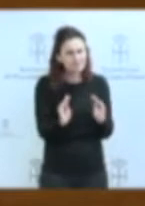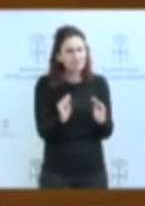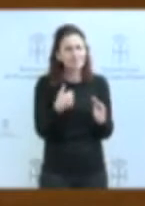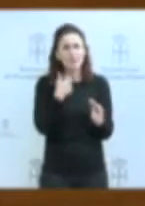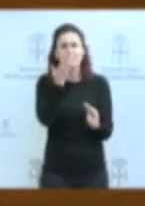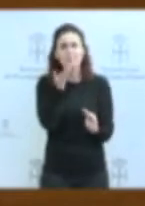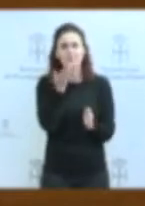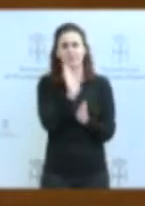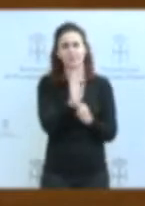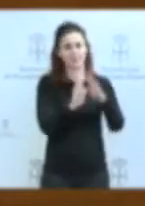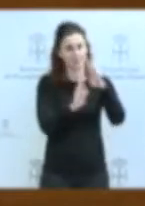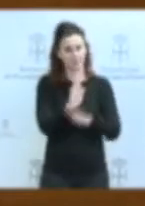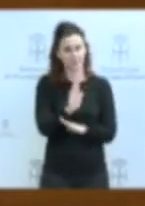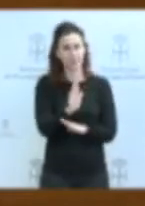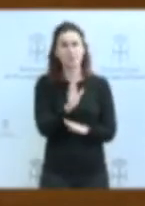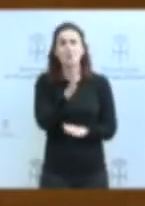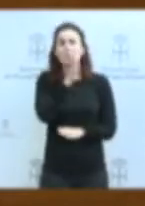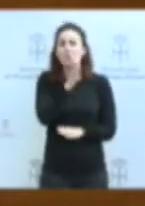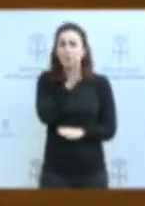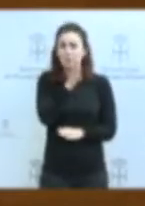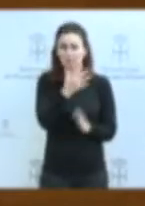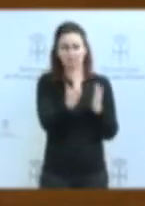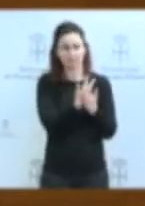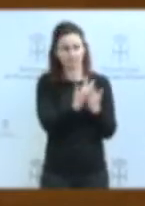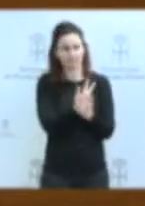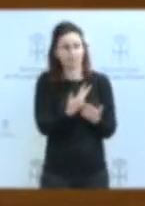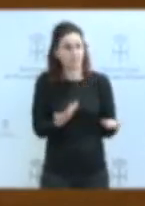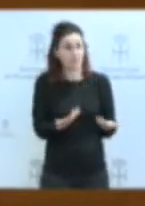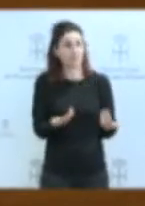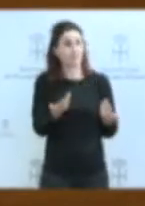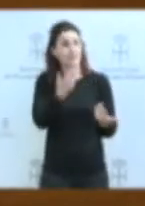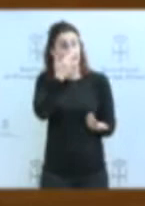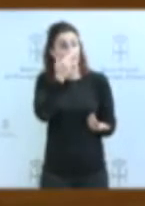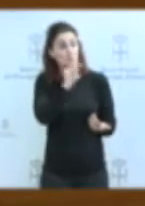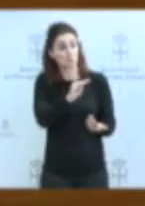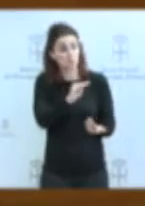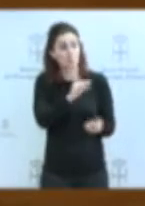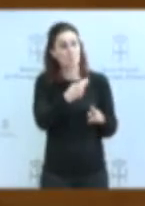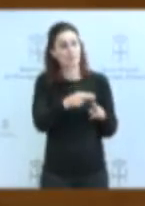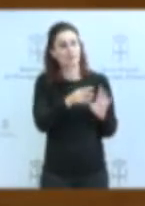capaces de saber a qué interés responde su política de conectividad aérea, señor Pola.